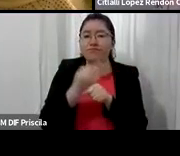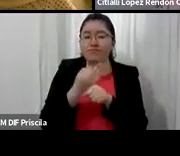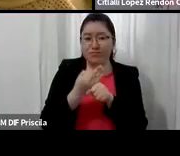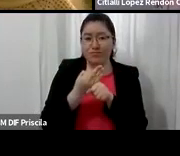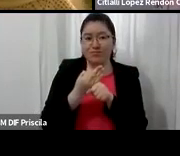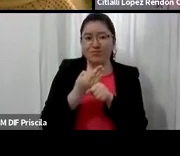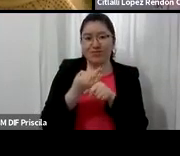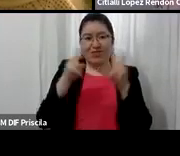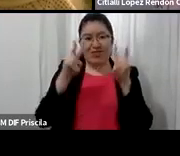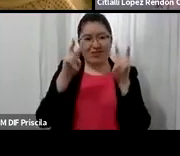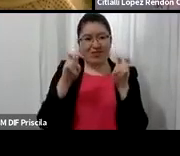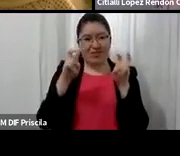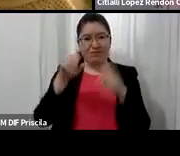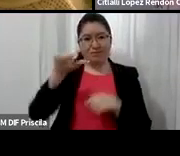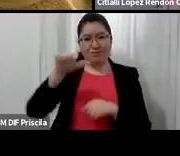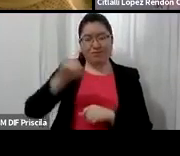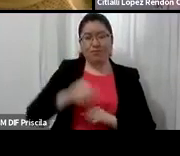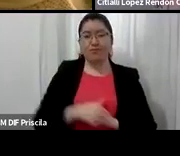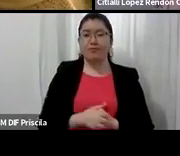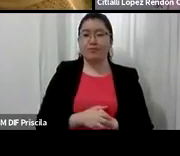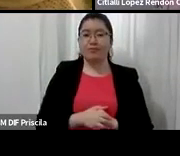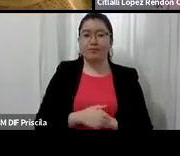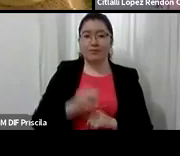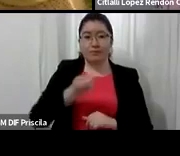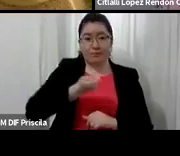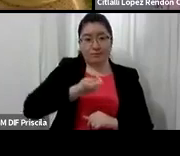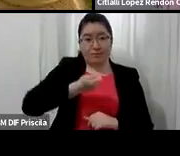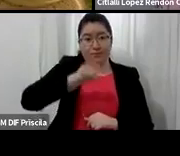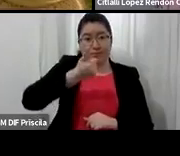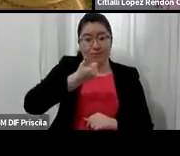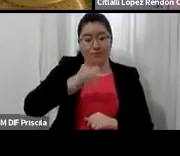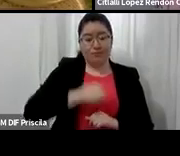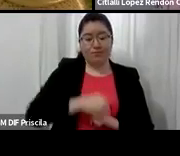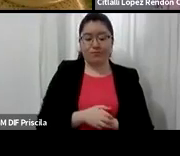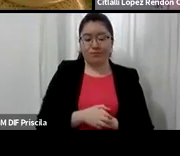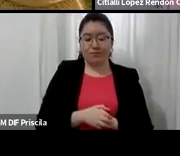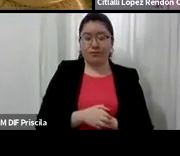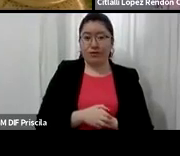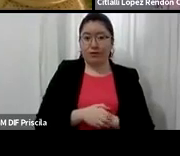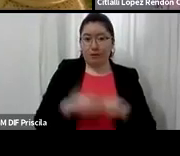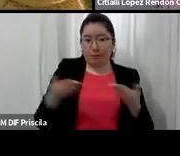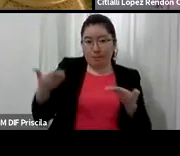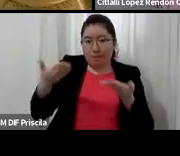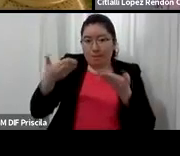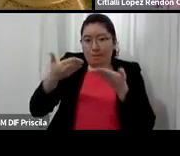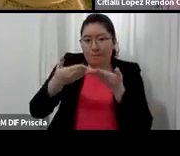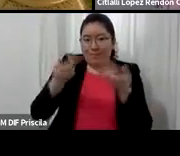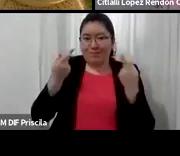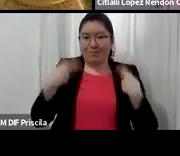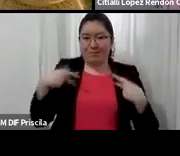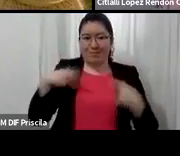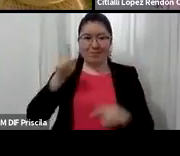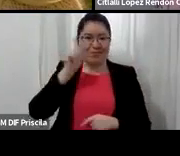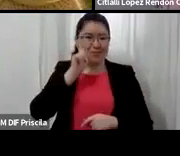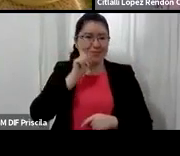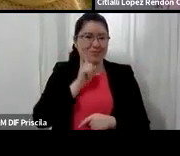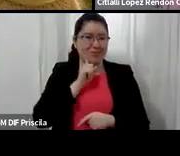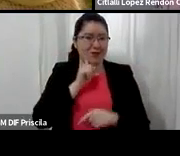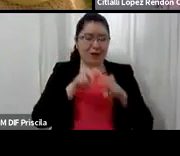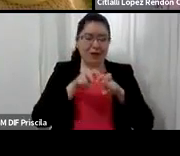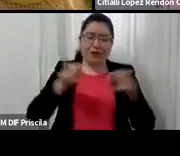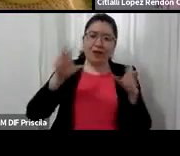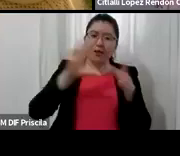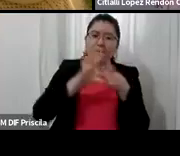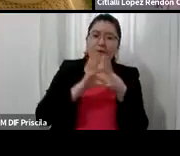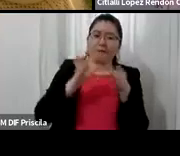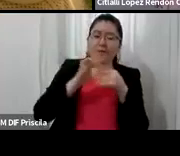de hoy. Primero, voy a presentar a las ponentes que nos acompañan el día de hoy y conoceremos un poco de ellas a través de